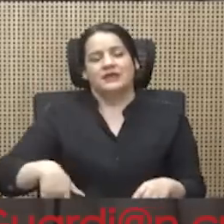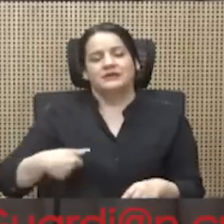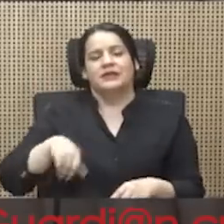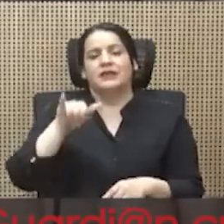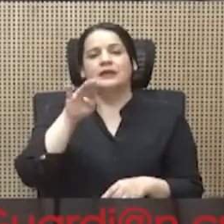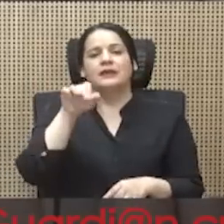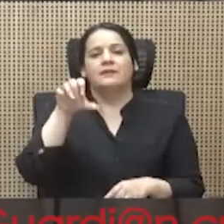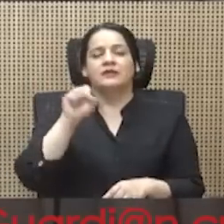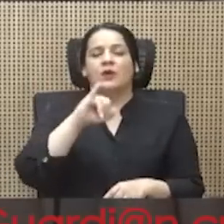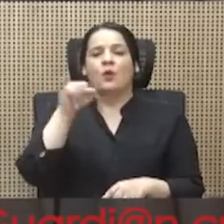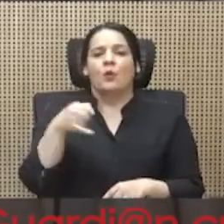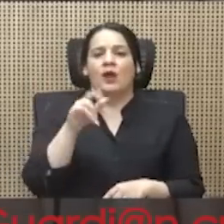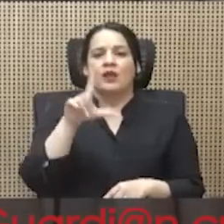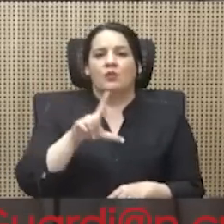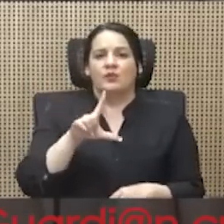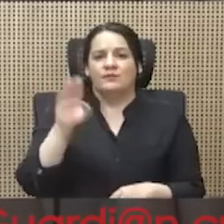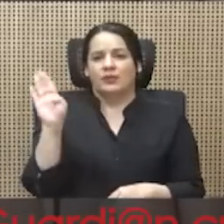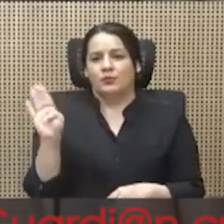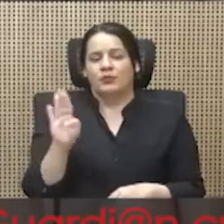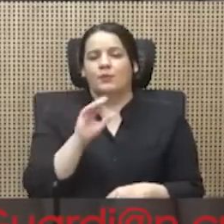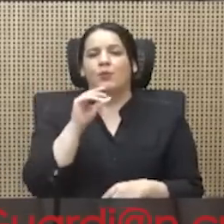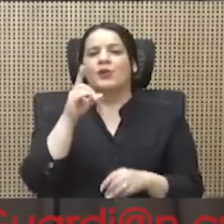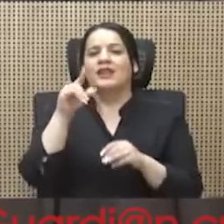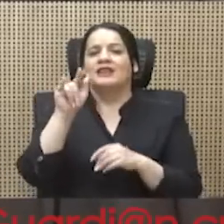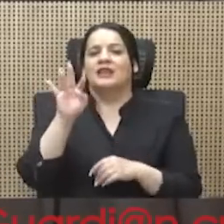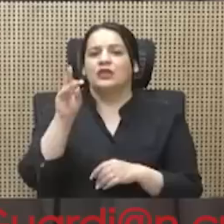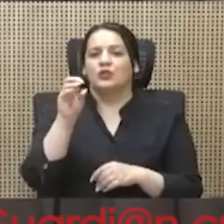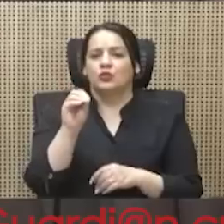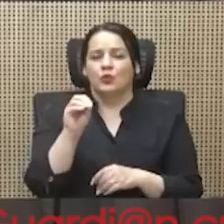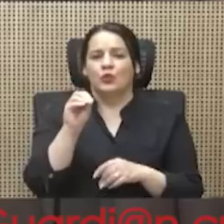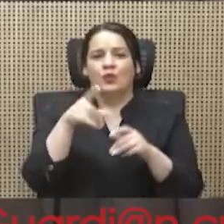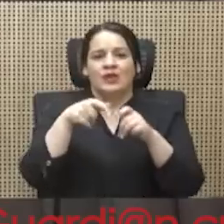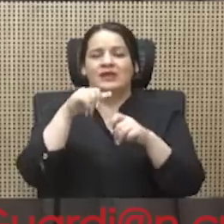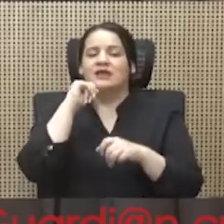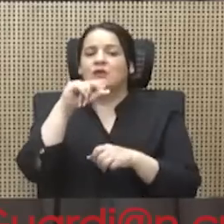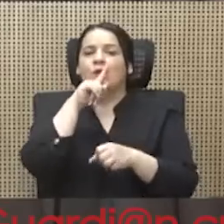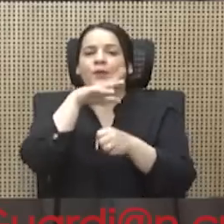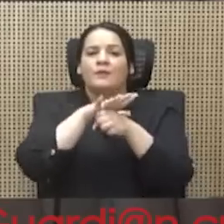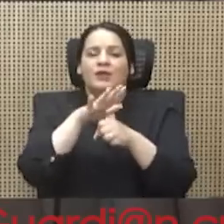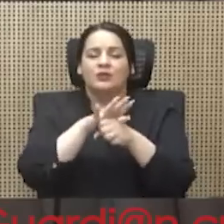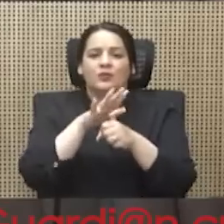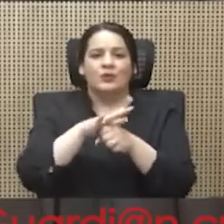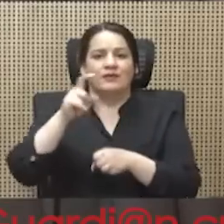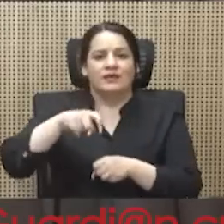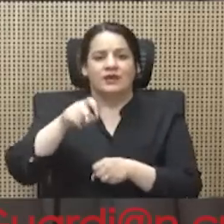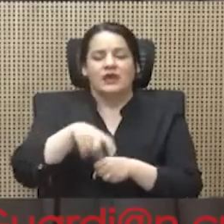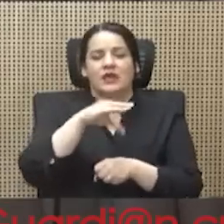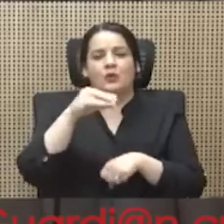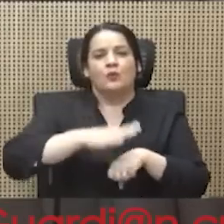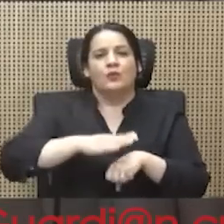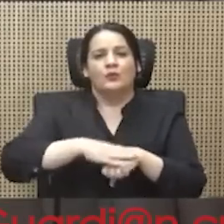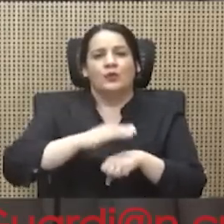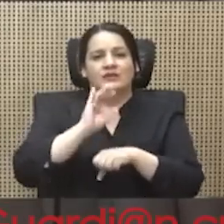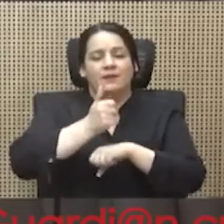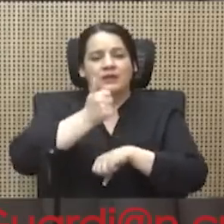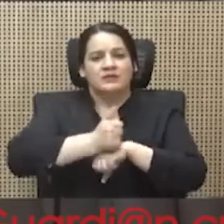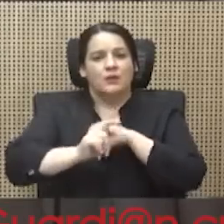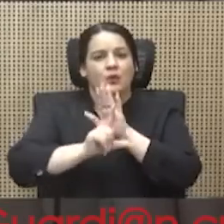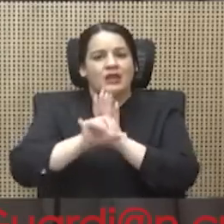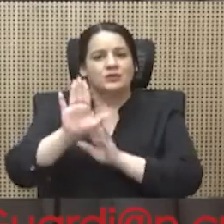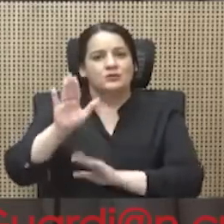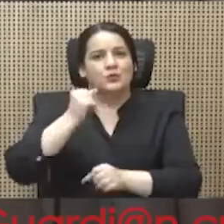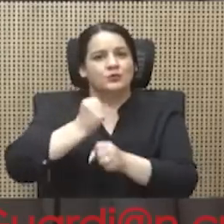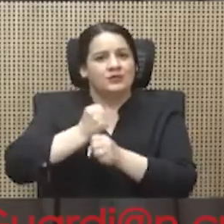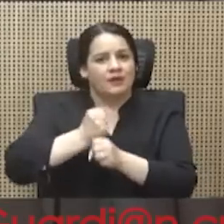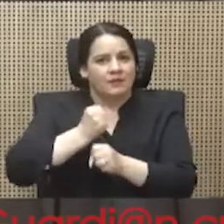por el presunto delito de incumplimiento de deberes y facilitación culposa sustracciones establecidos por ley en el ejercicio de su cargo